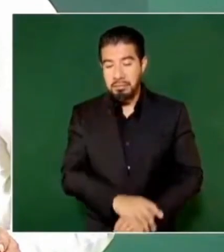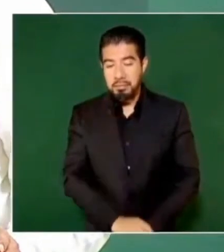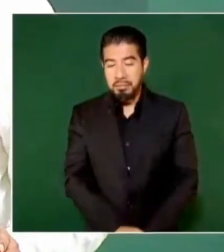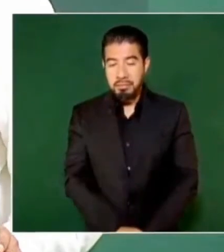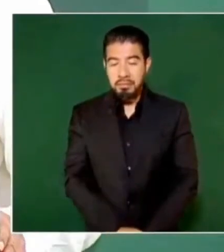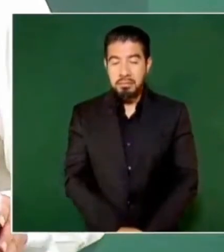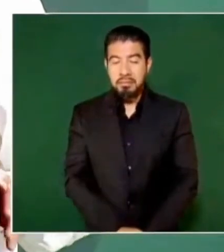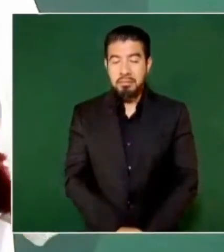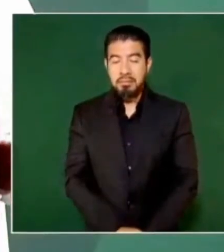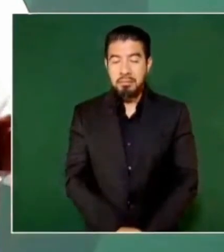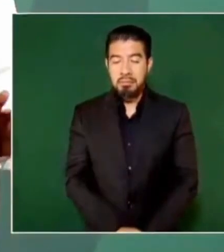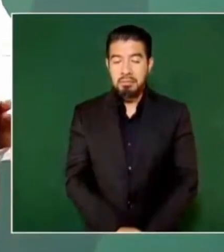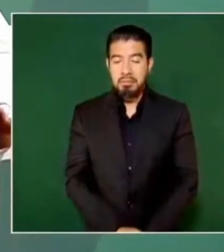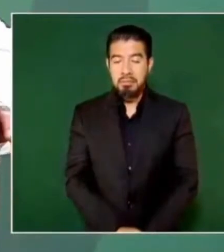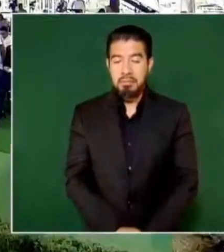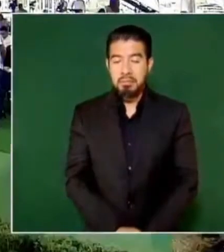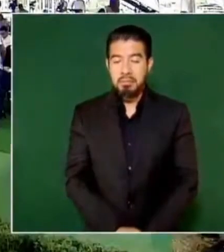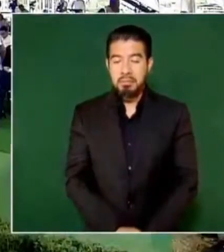sí, pero no.